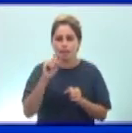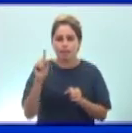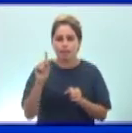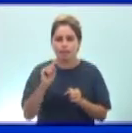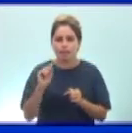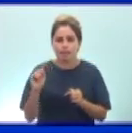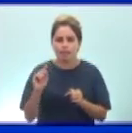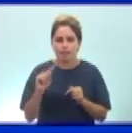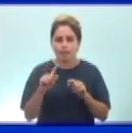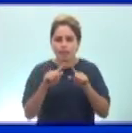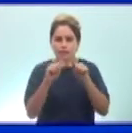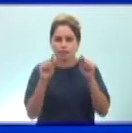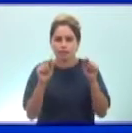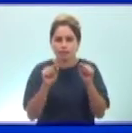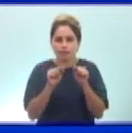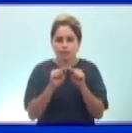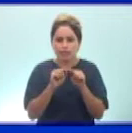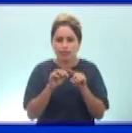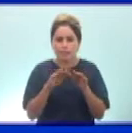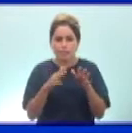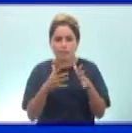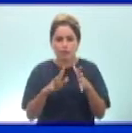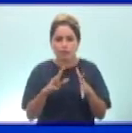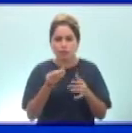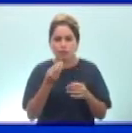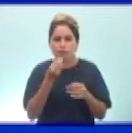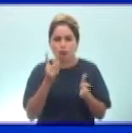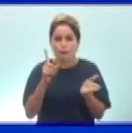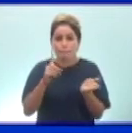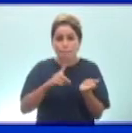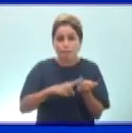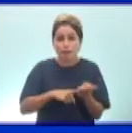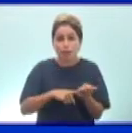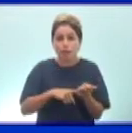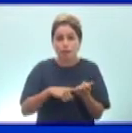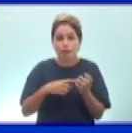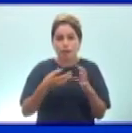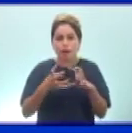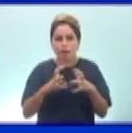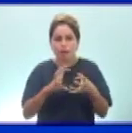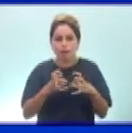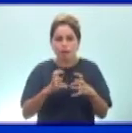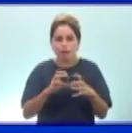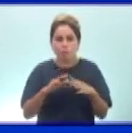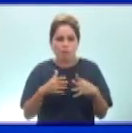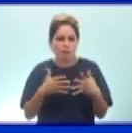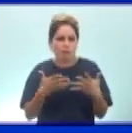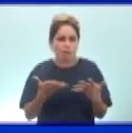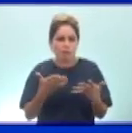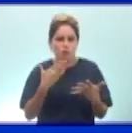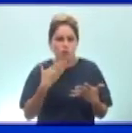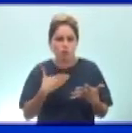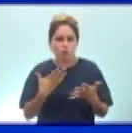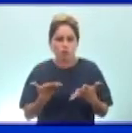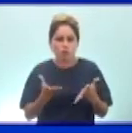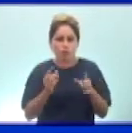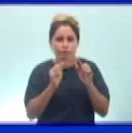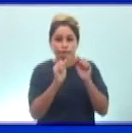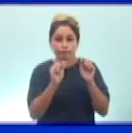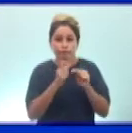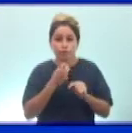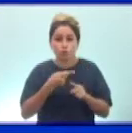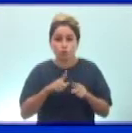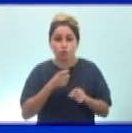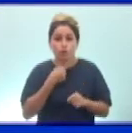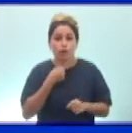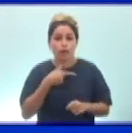tipo P son aquellos que se representan de forma bilobular y son 3 orbitales de este tipo. Y otro ejemplo son los orbitales del